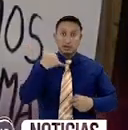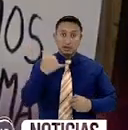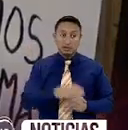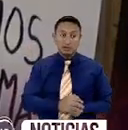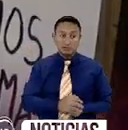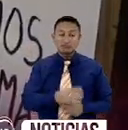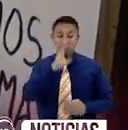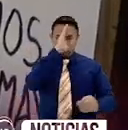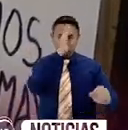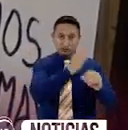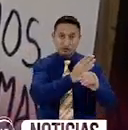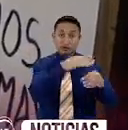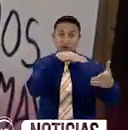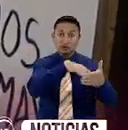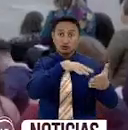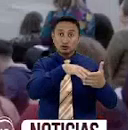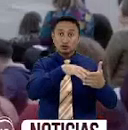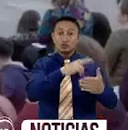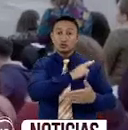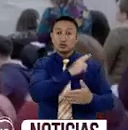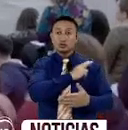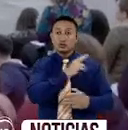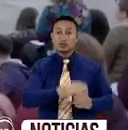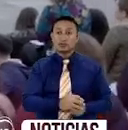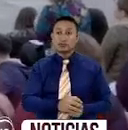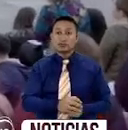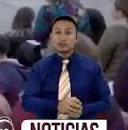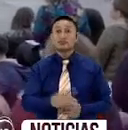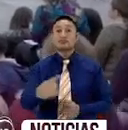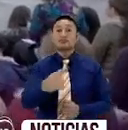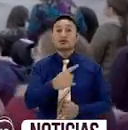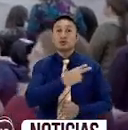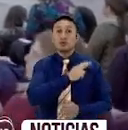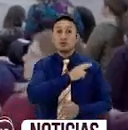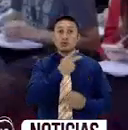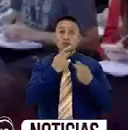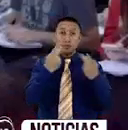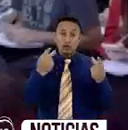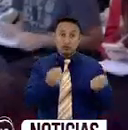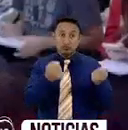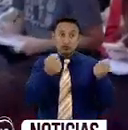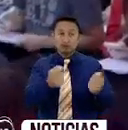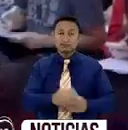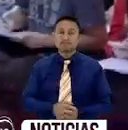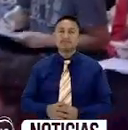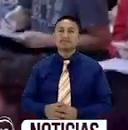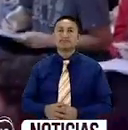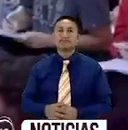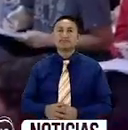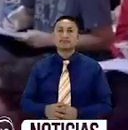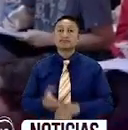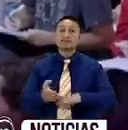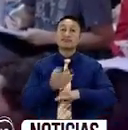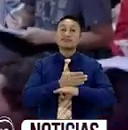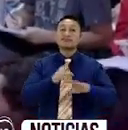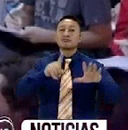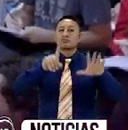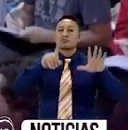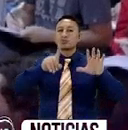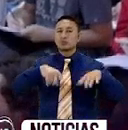con el objetivo de obtener un título universitario concedido por una de las universidades públicas hace se semanas